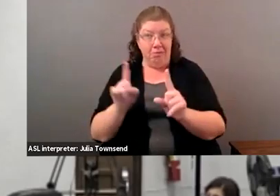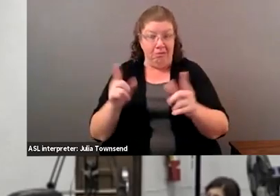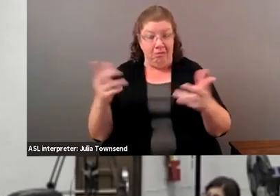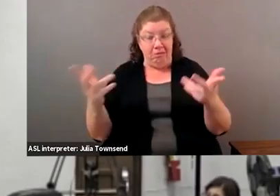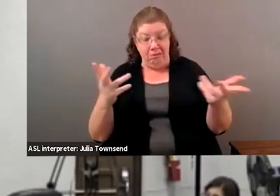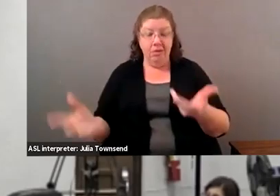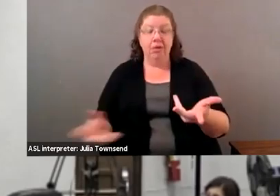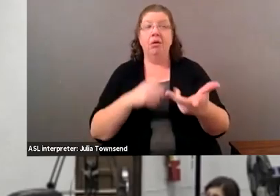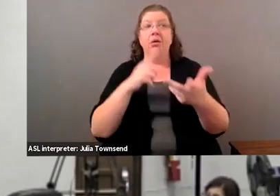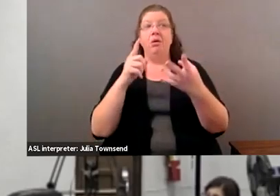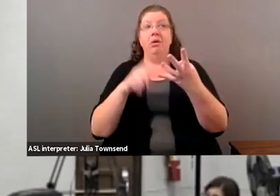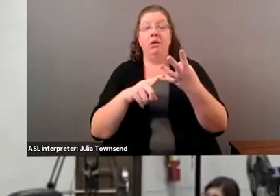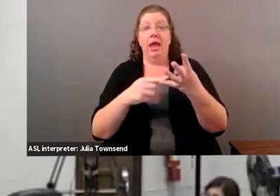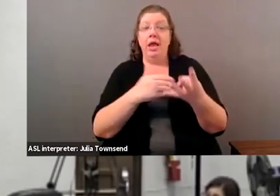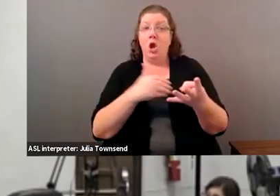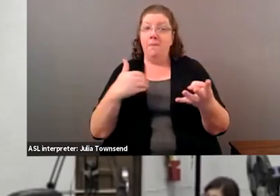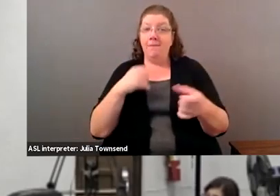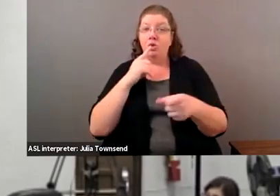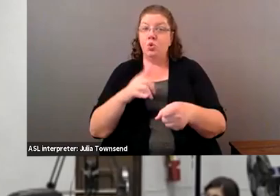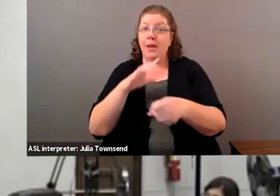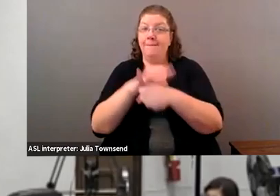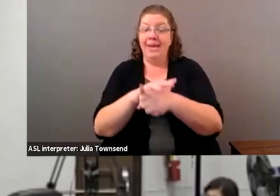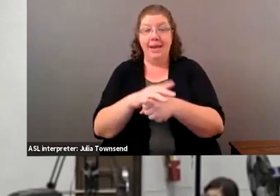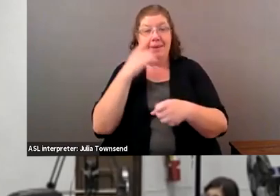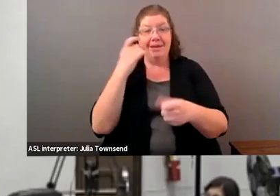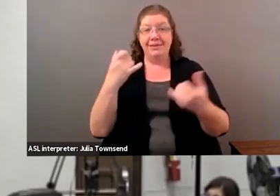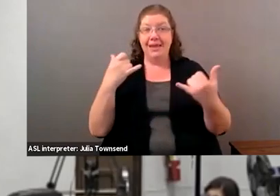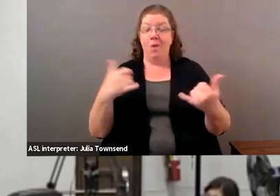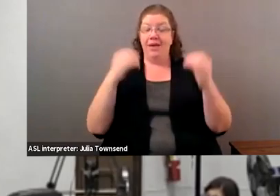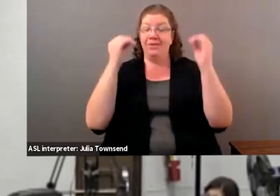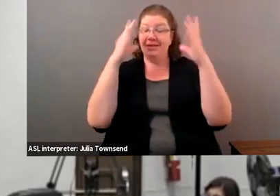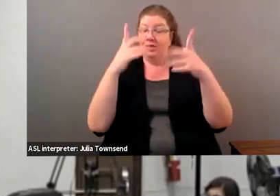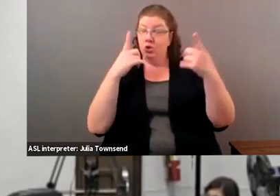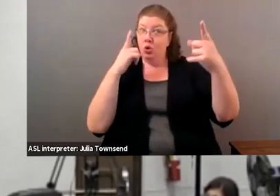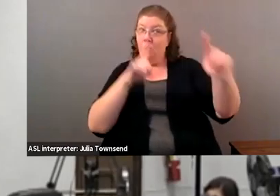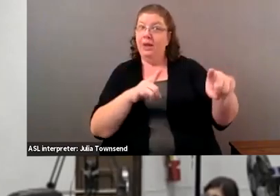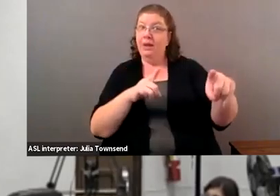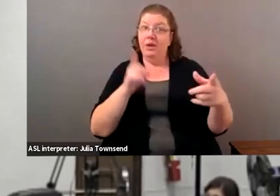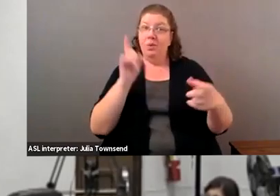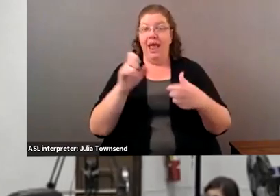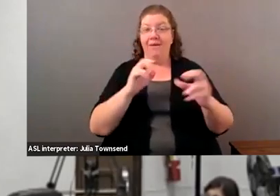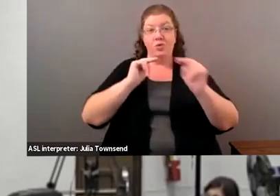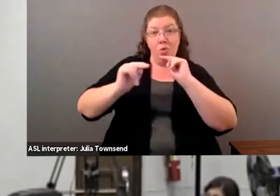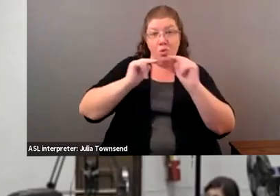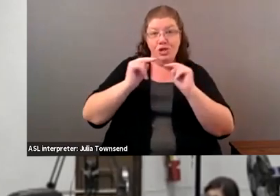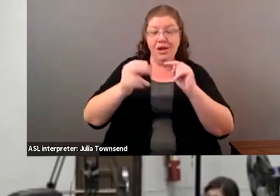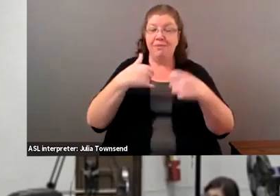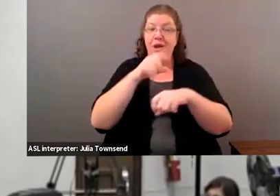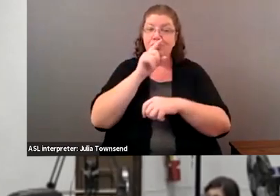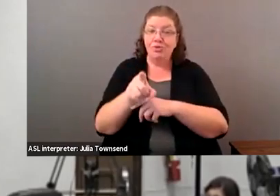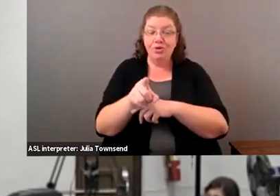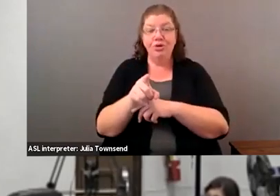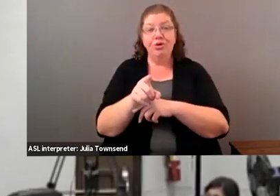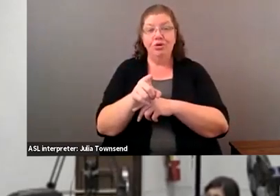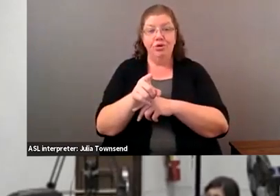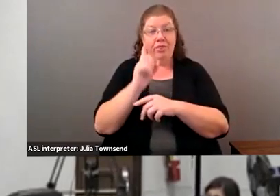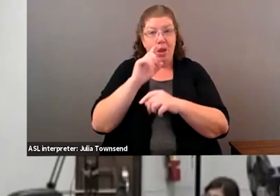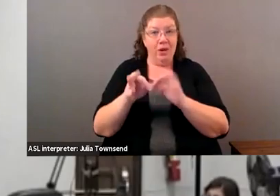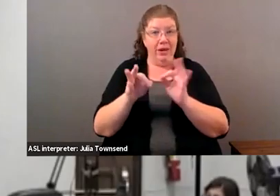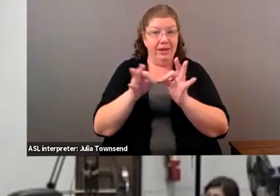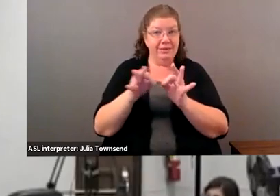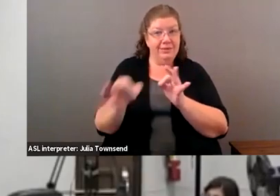ser una posibilidad y luego las personas se tendrán que comprometer porque ahora tendremos en el acuerdo con los maestros que tendremos que negociar para asegurarnos que